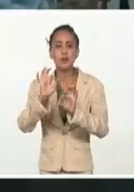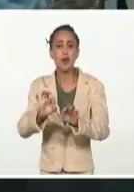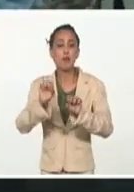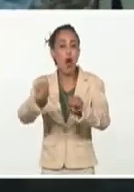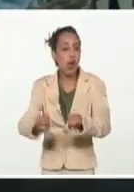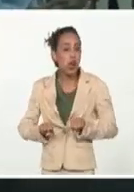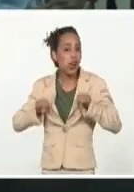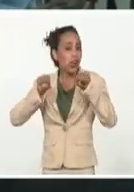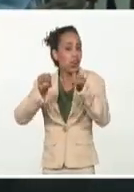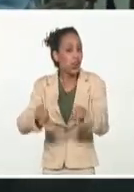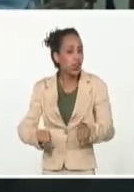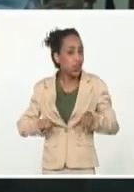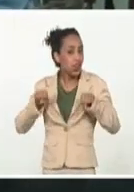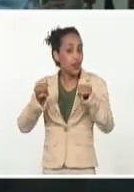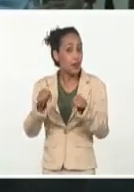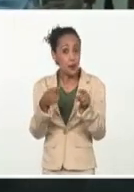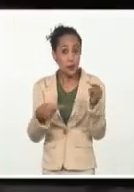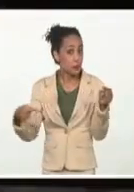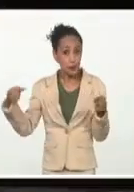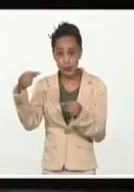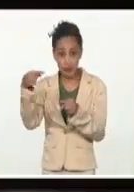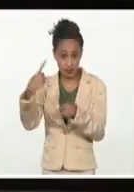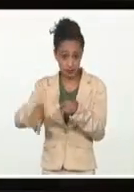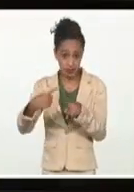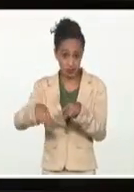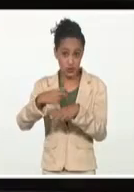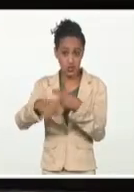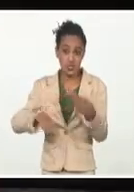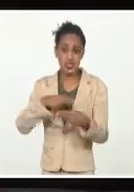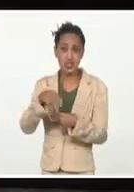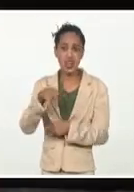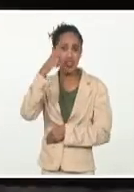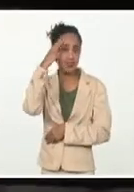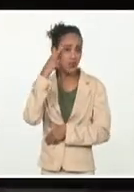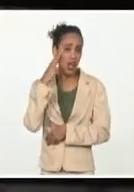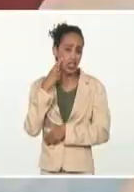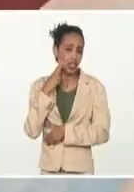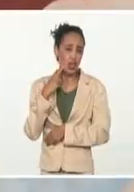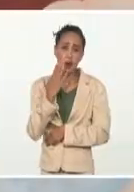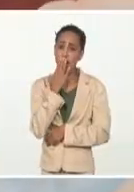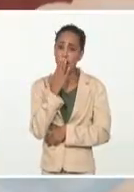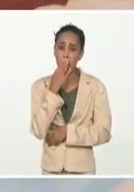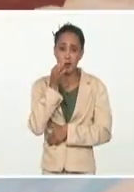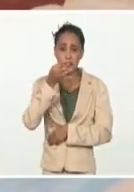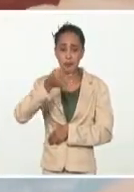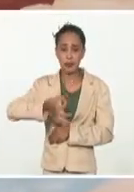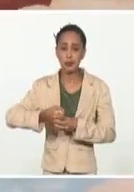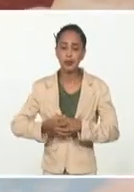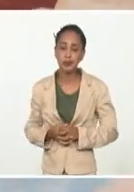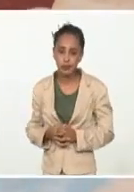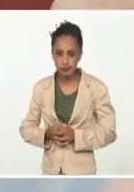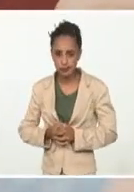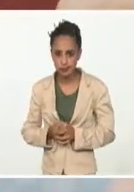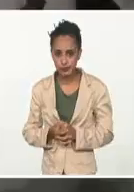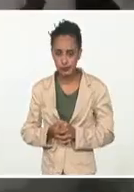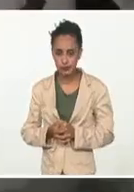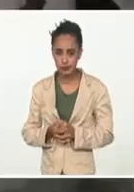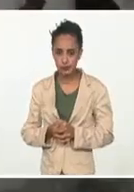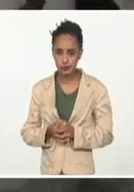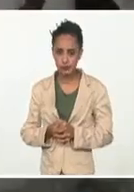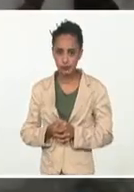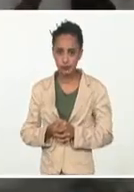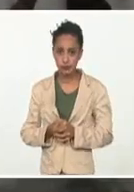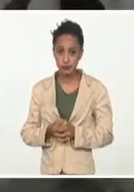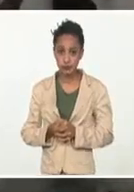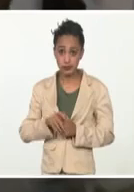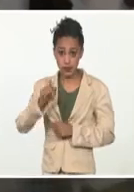una de las principales acciones que realizar en su prolífica vida quien bien fuera considerado como el cuarto descubridor de la